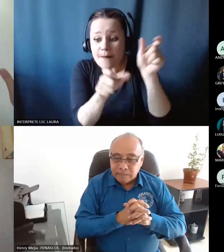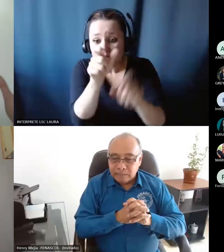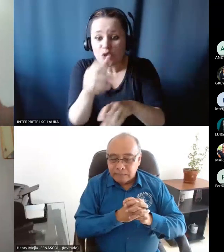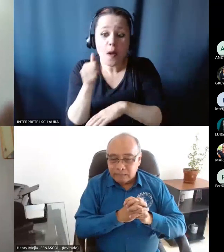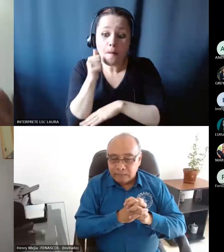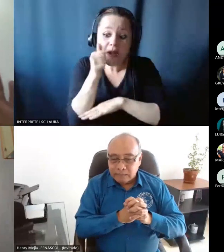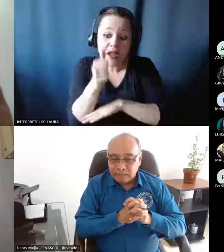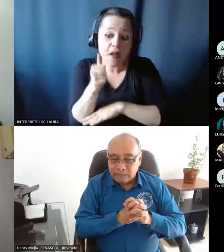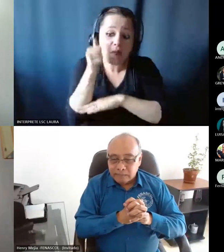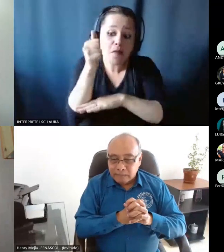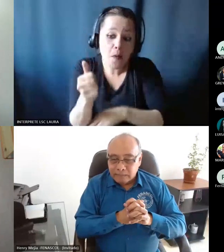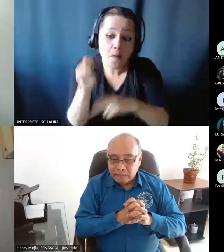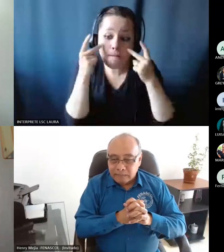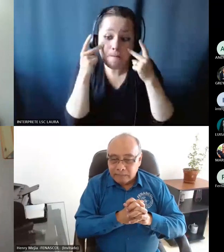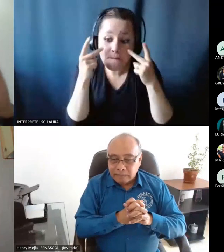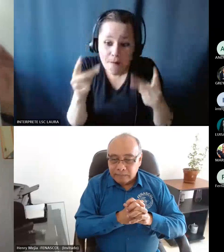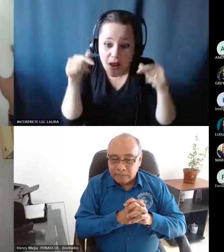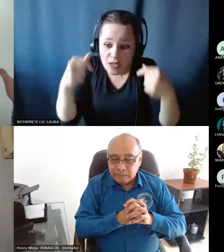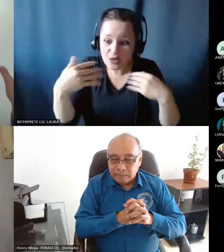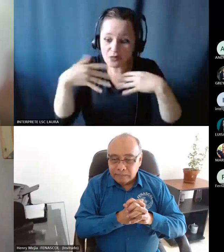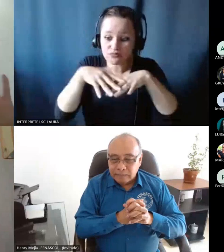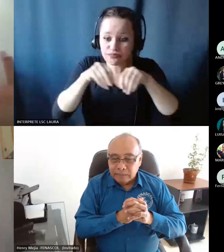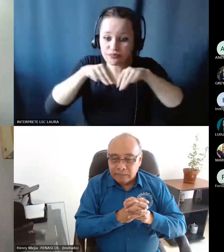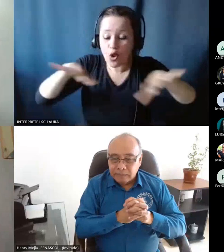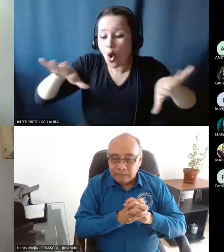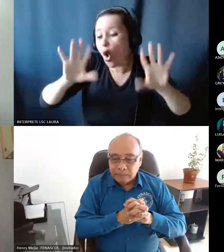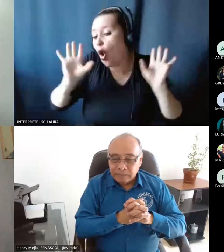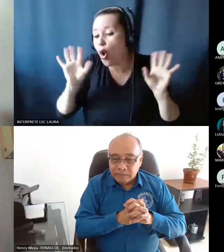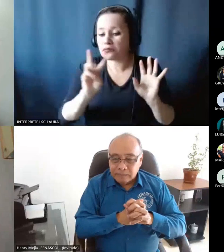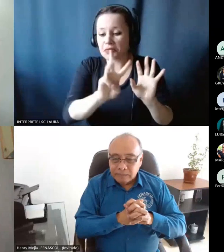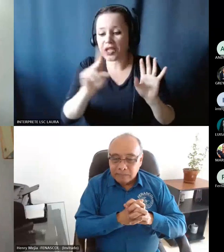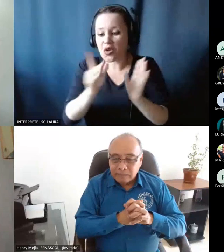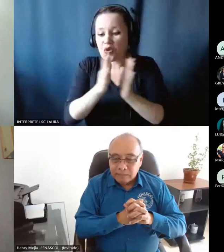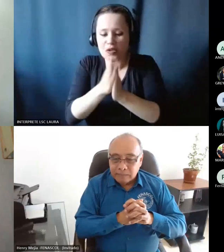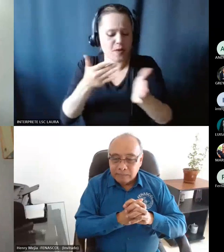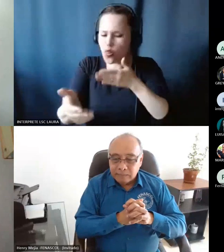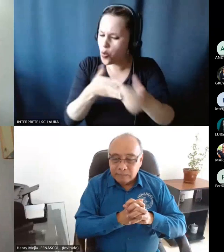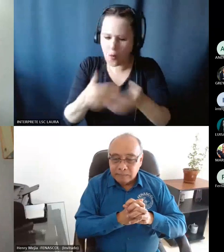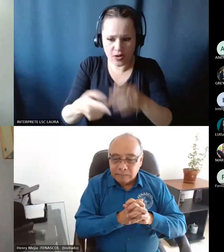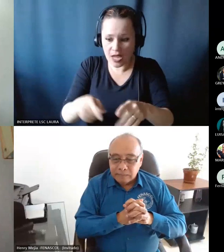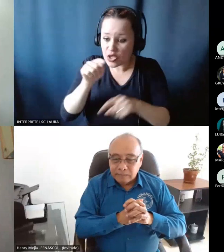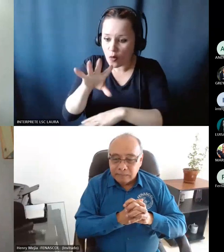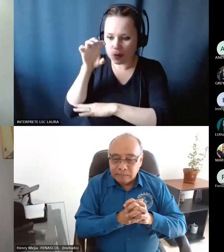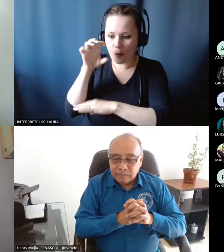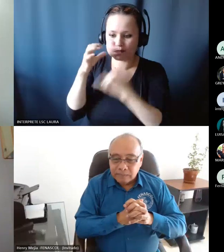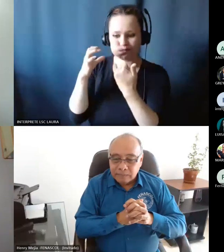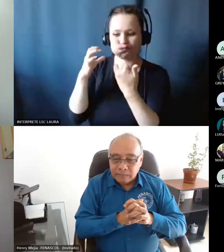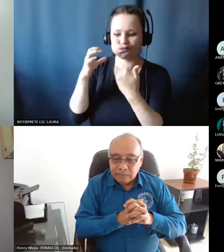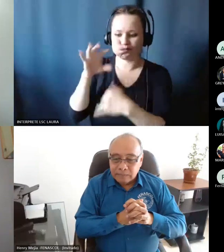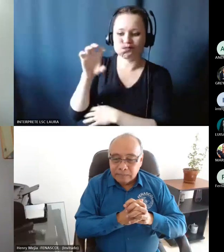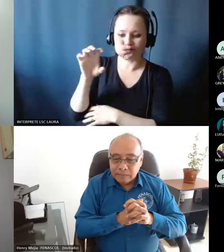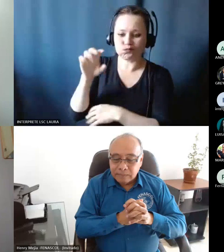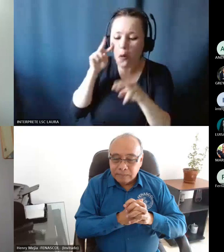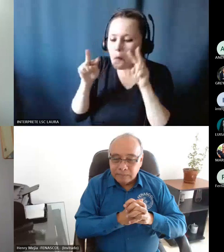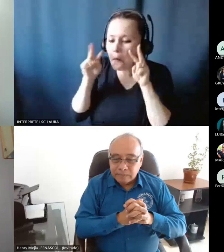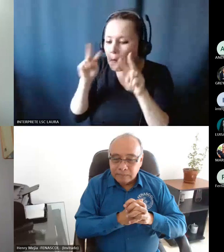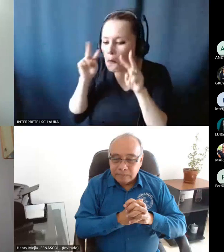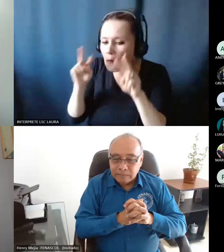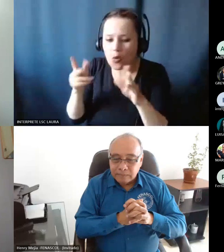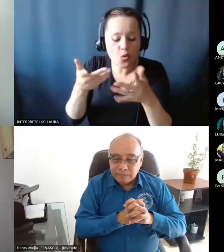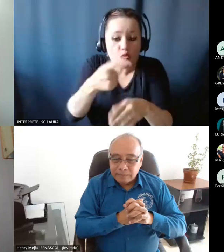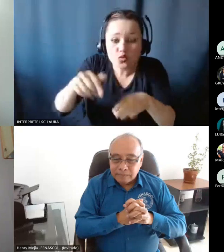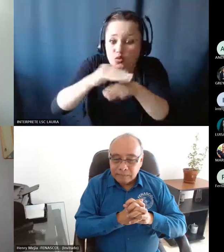mañana pasado mañana el 31 de diciembre no importa Eh Esto va a quedar grabado y es y es una invitación es una